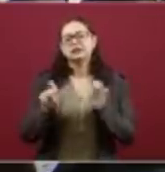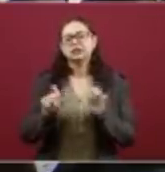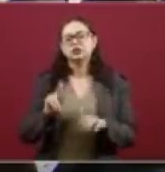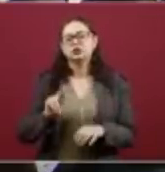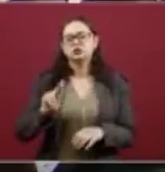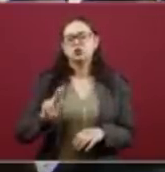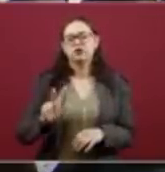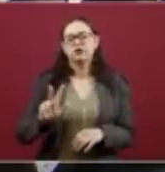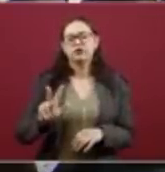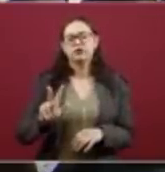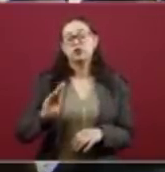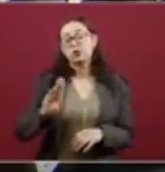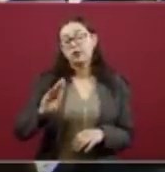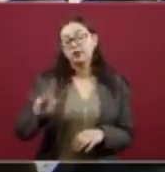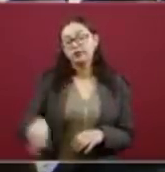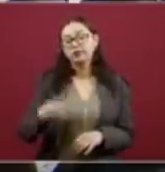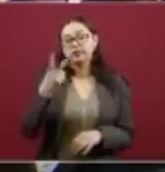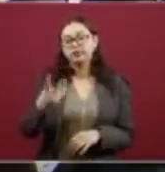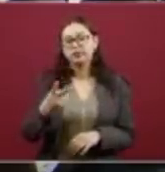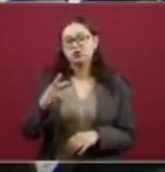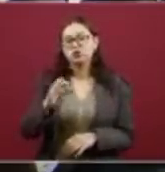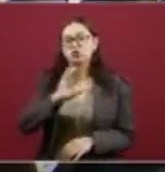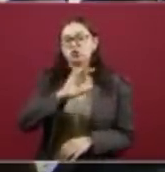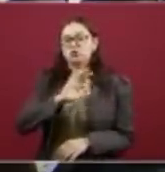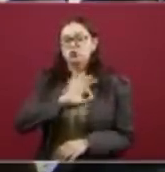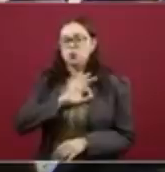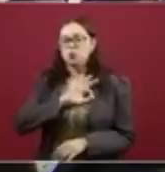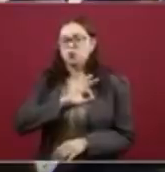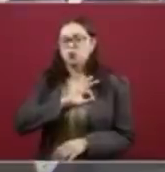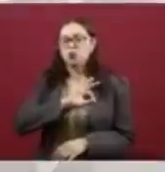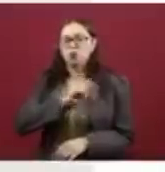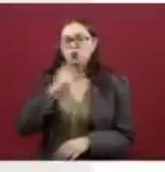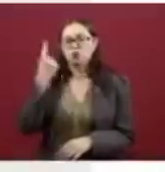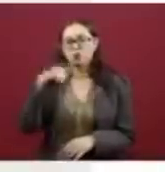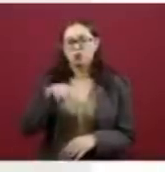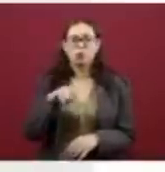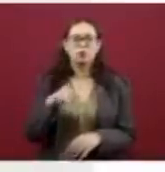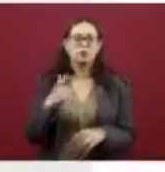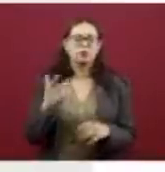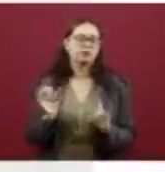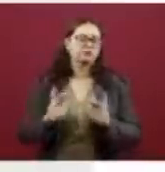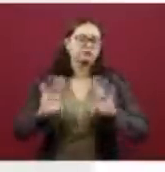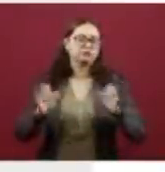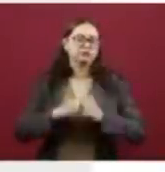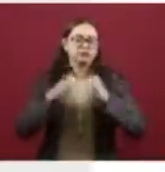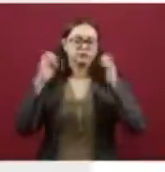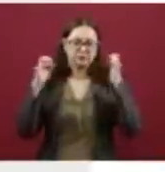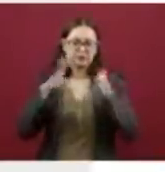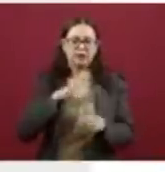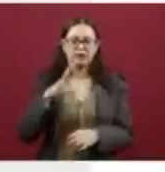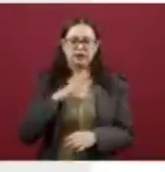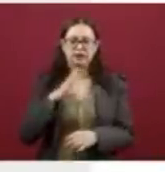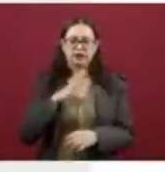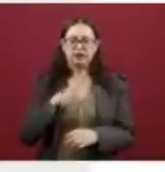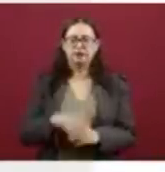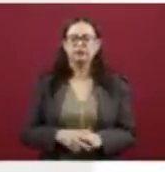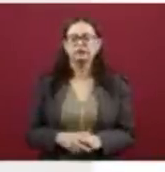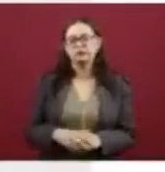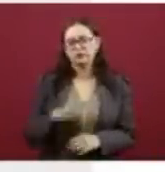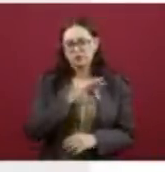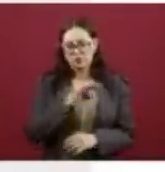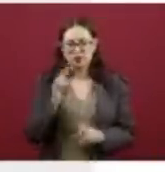792 botones de asistencia que actualmente se encuentran activos para periodistas y defensores de derechos humanos, donde, como pueden